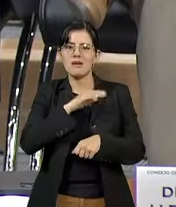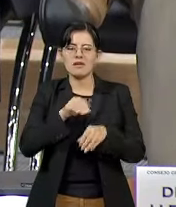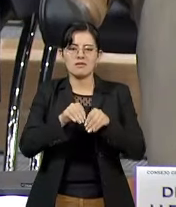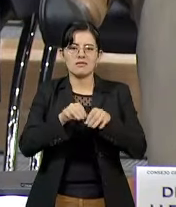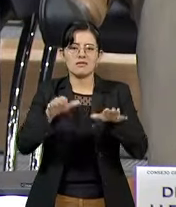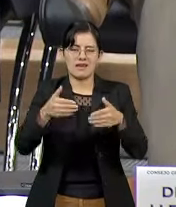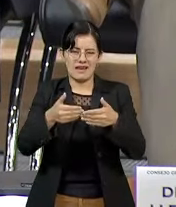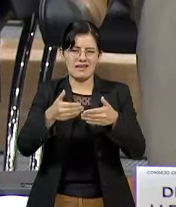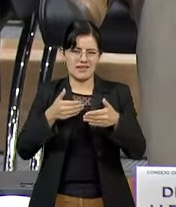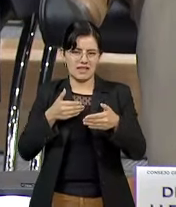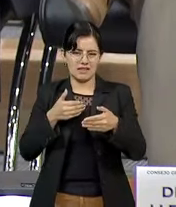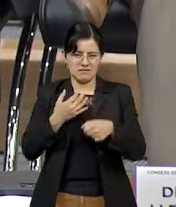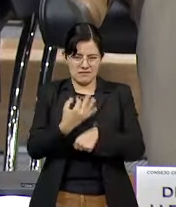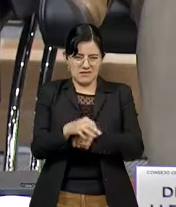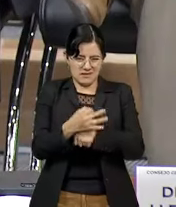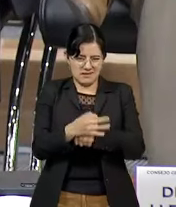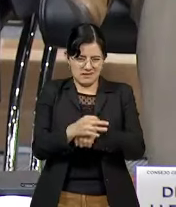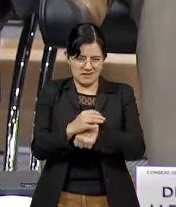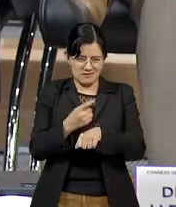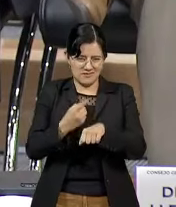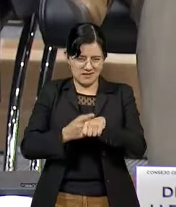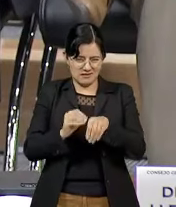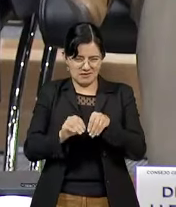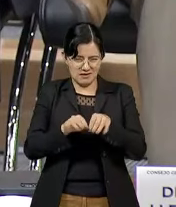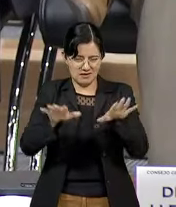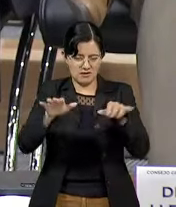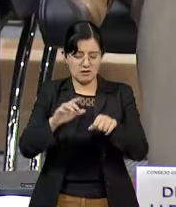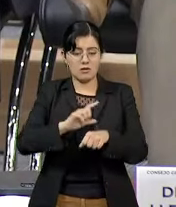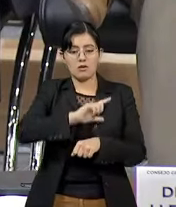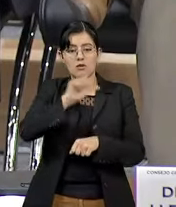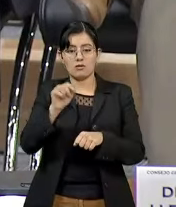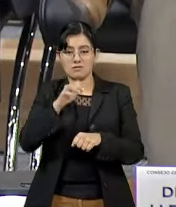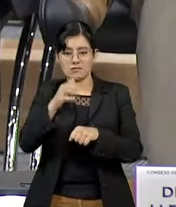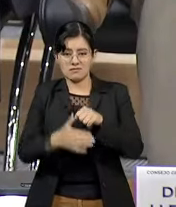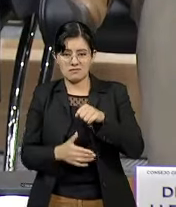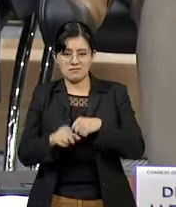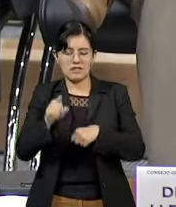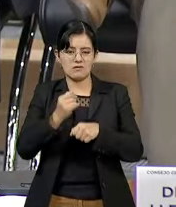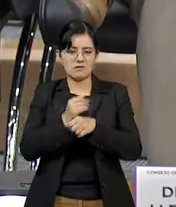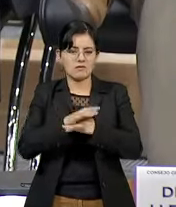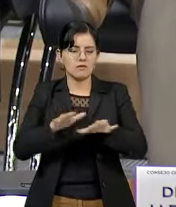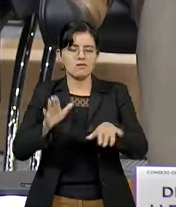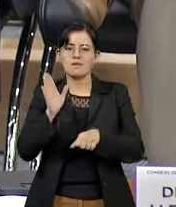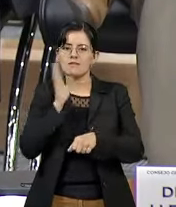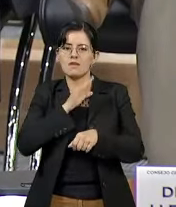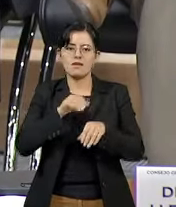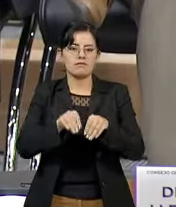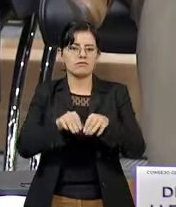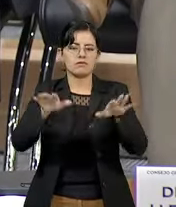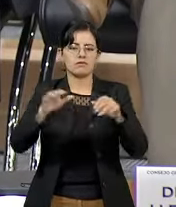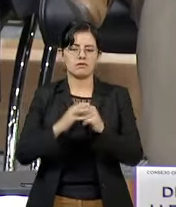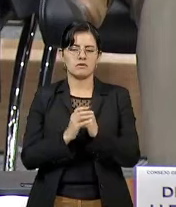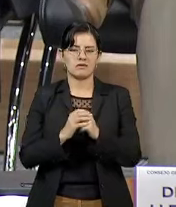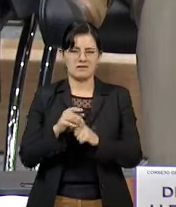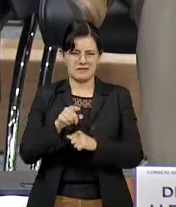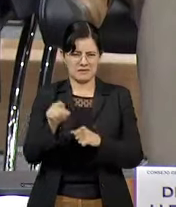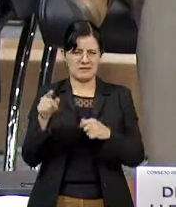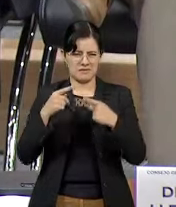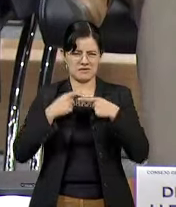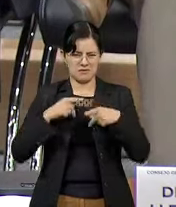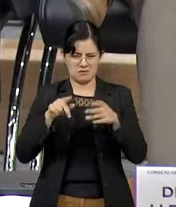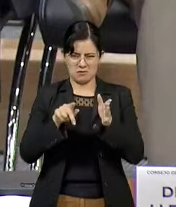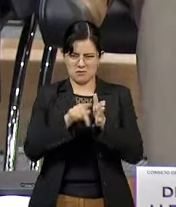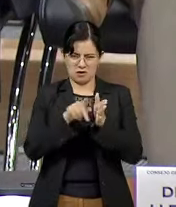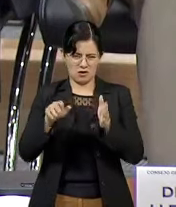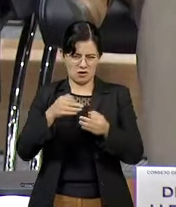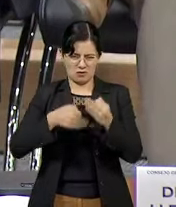durante y después de la pandemia el doctor muerte cualquier periodista que se precie de